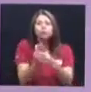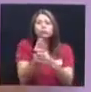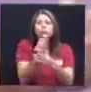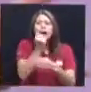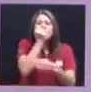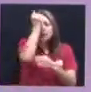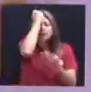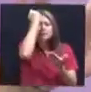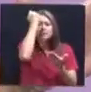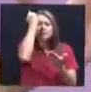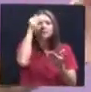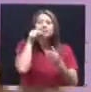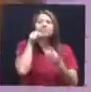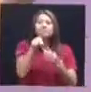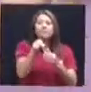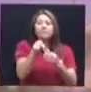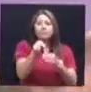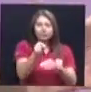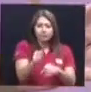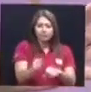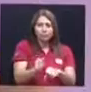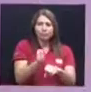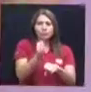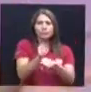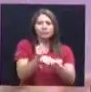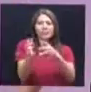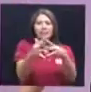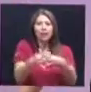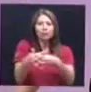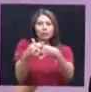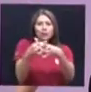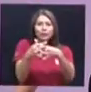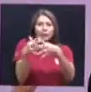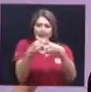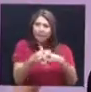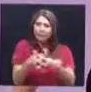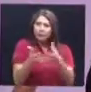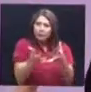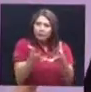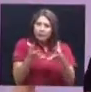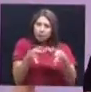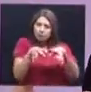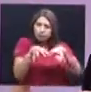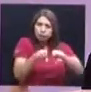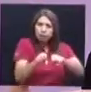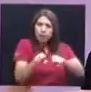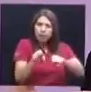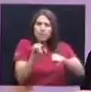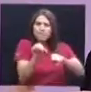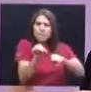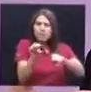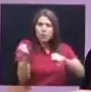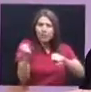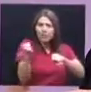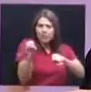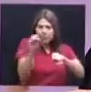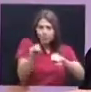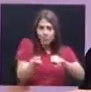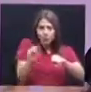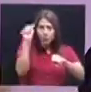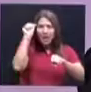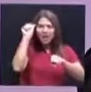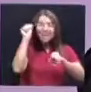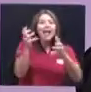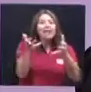de de todos sus intentos de apropiarse del medio oriente fueron creando grupos grupos afines a sus